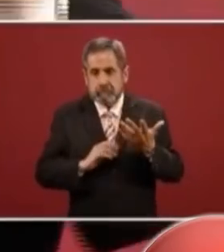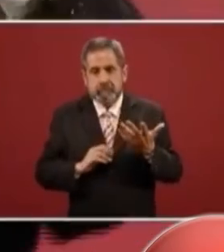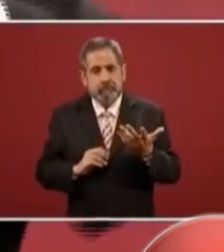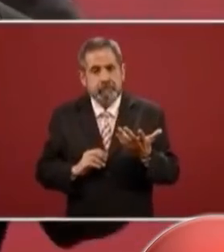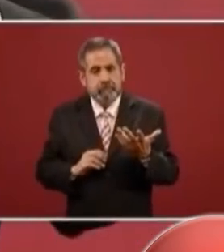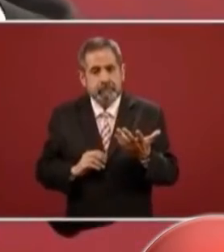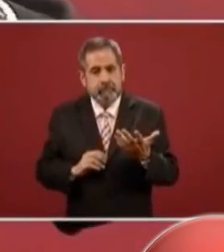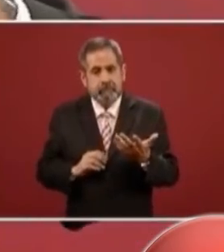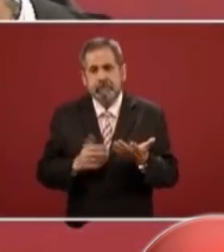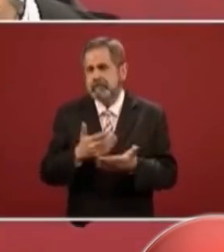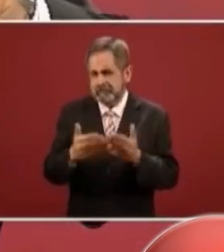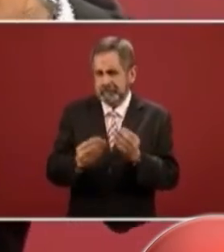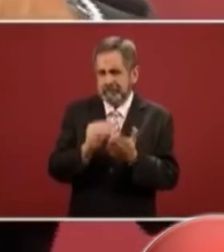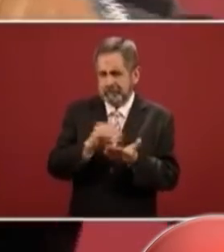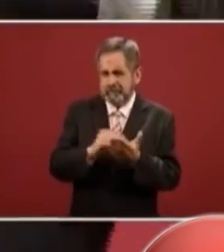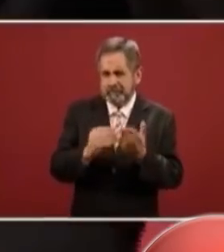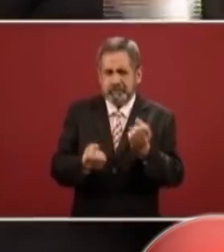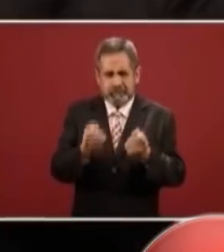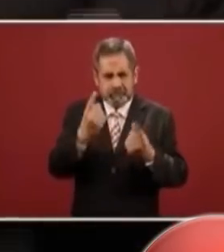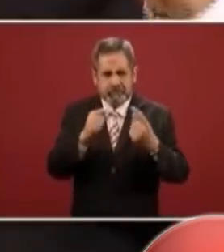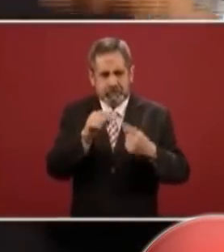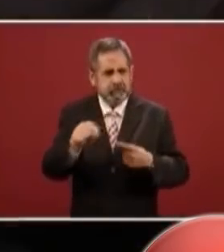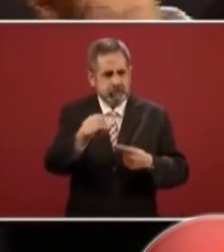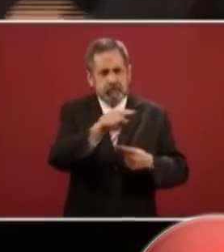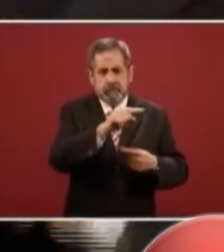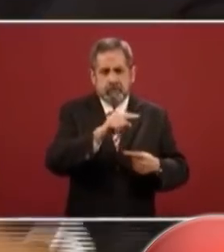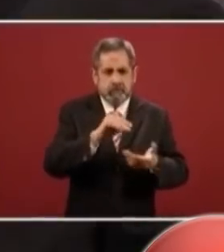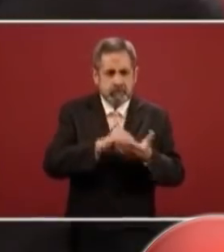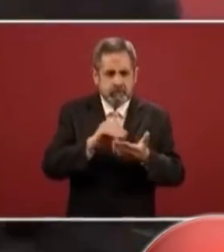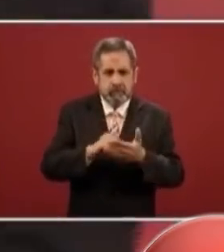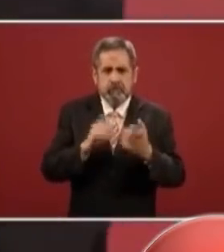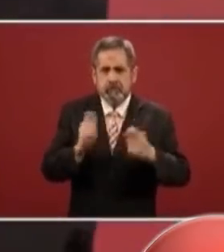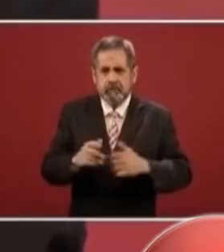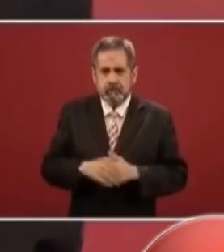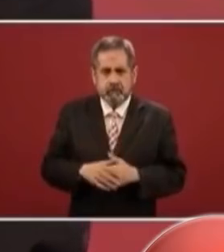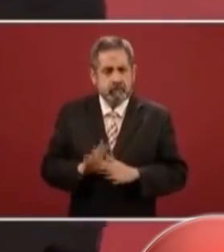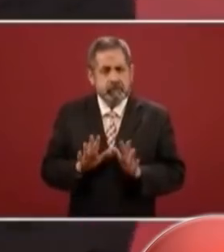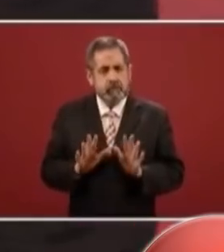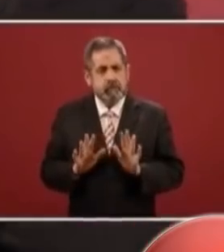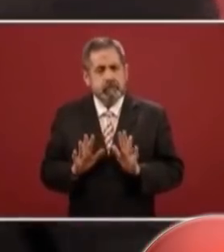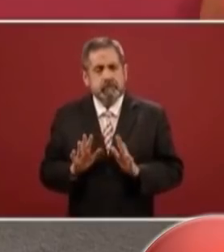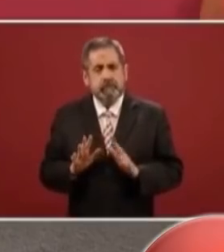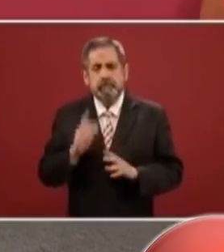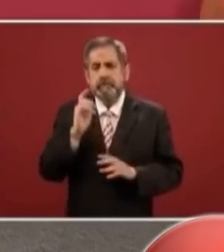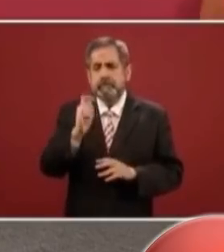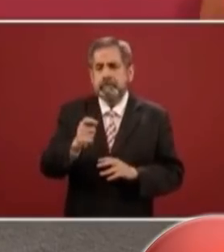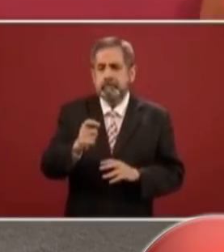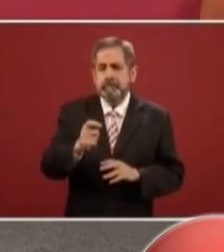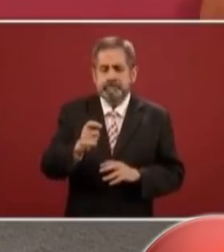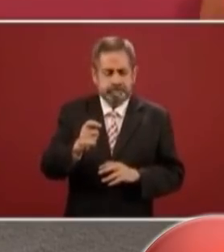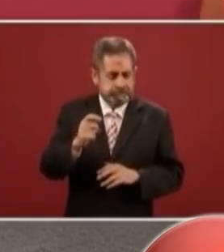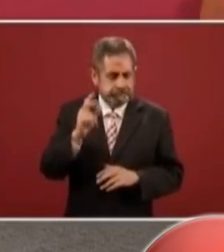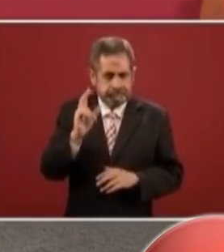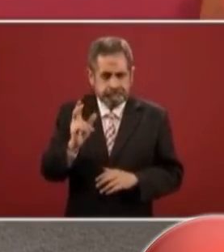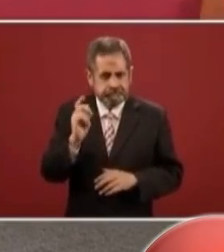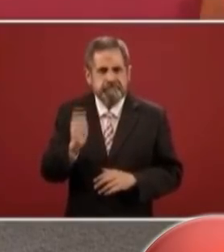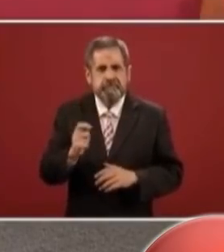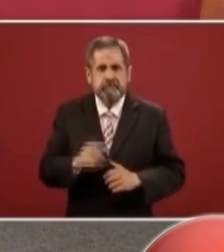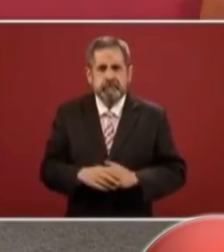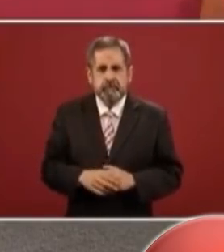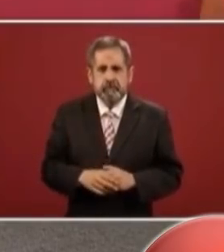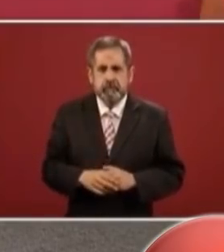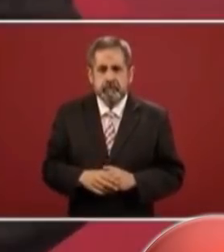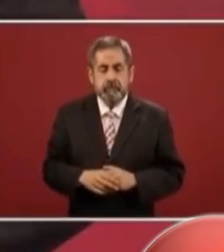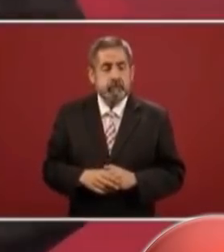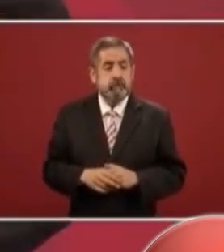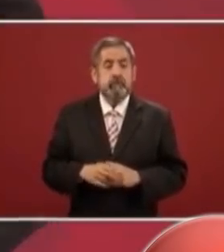y todavía, pero se fue perdiendo un poco, decía, no, si hay